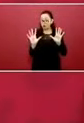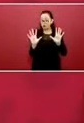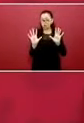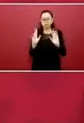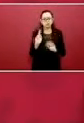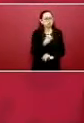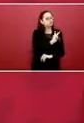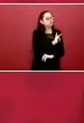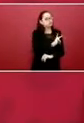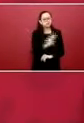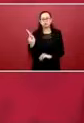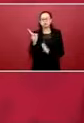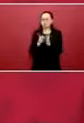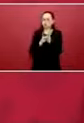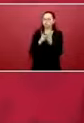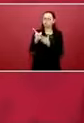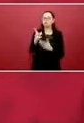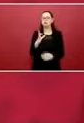derecho